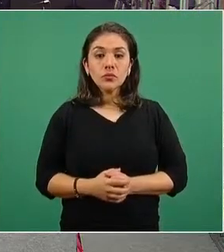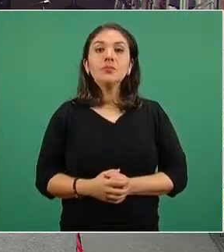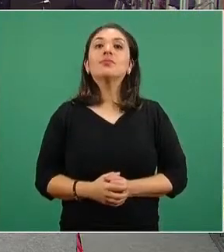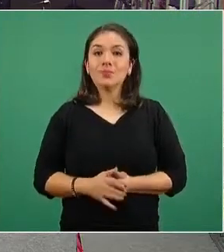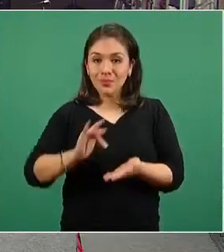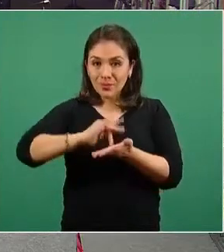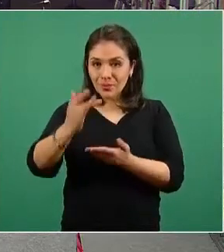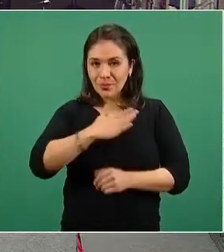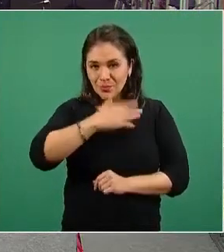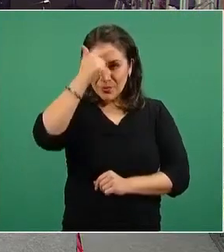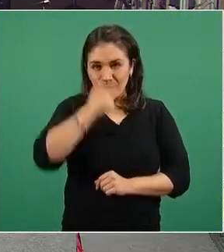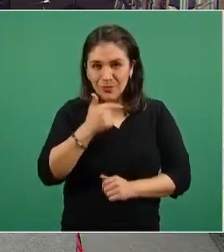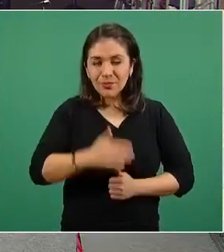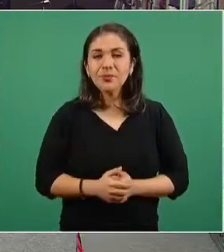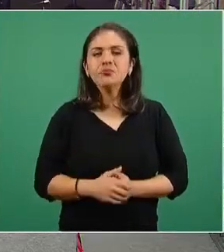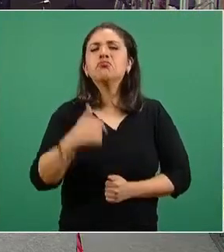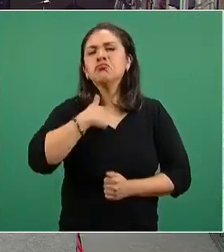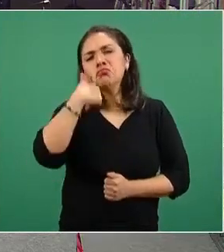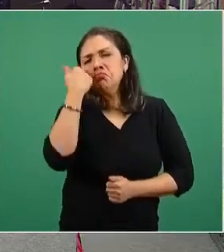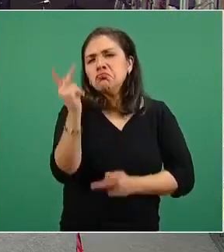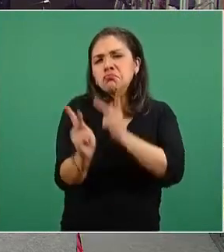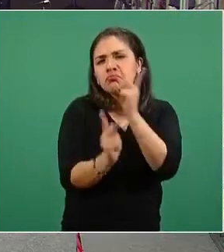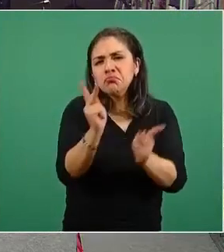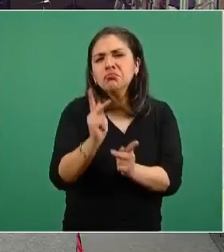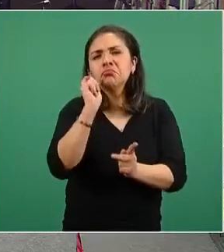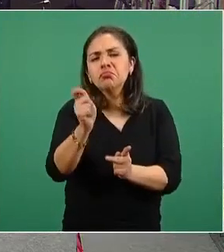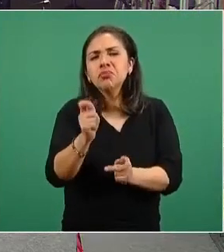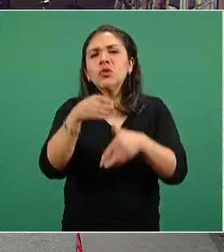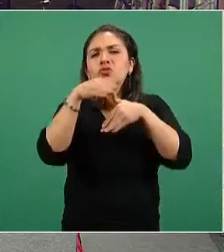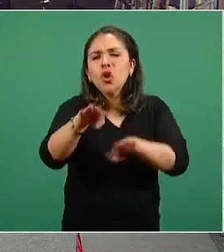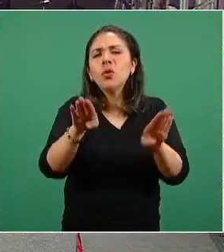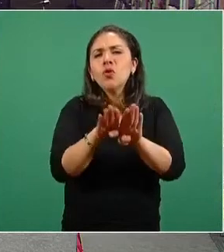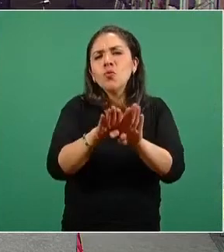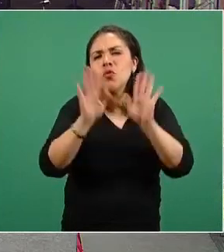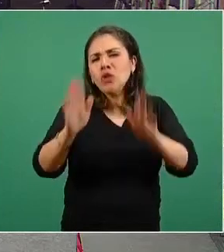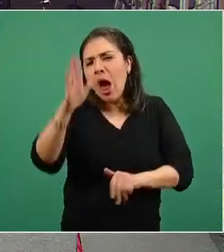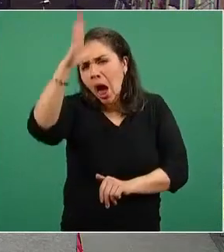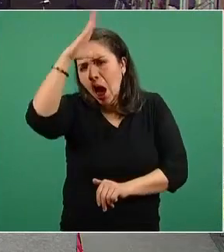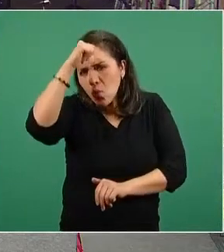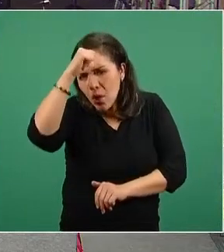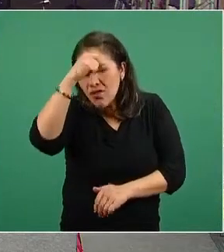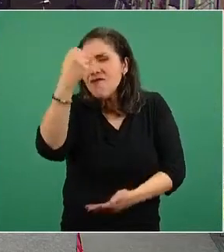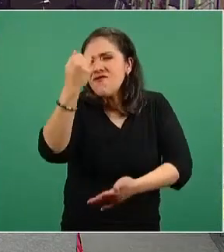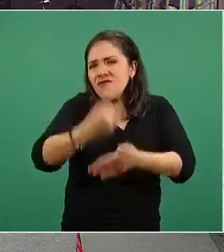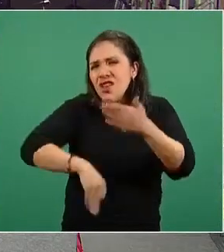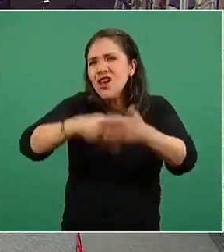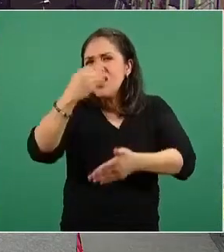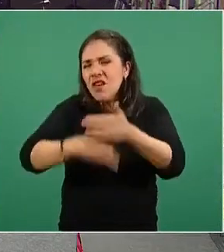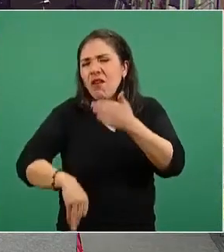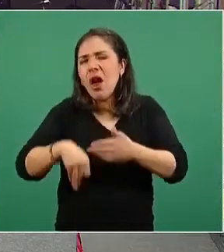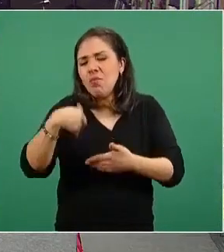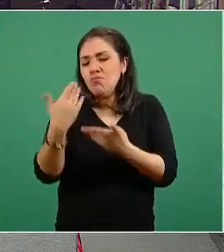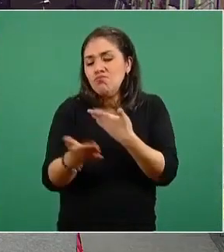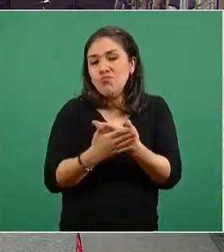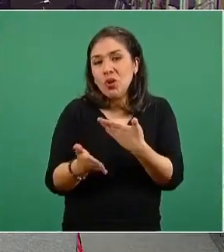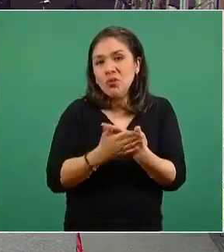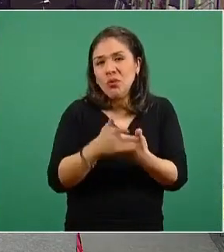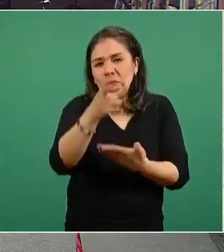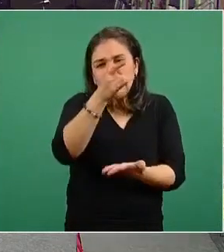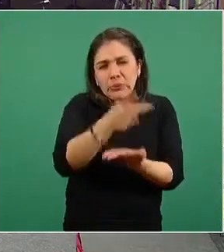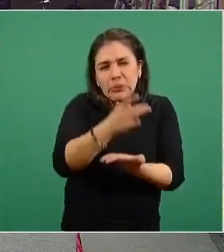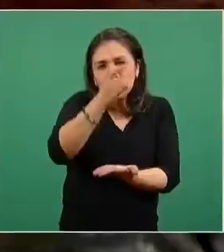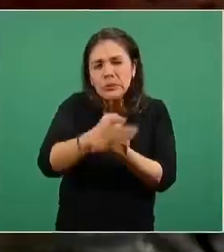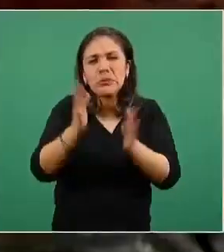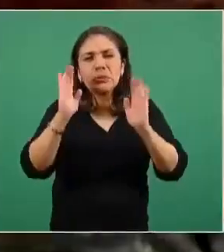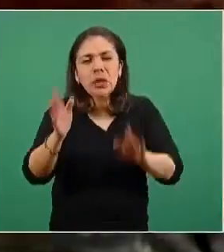Gracias, doctor. Buenas noches. Quiero preguntarle sobre los acuerdos y los retos que se